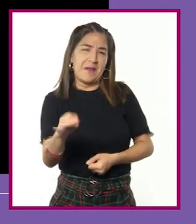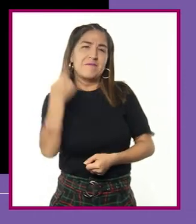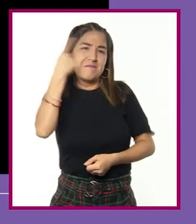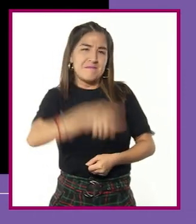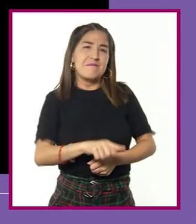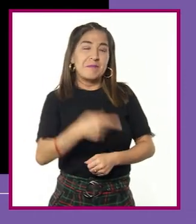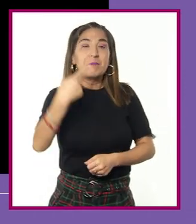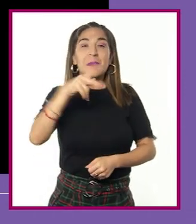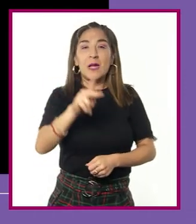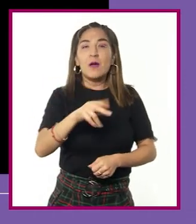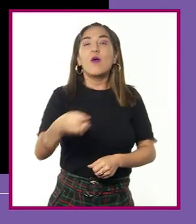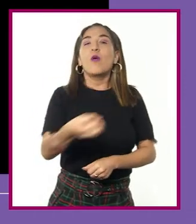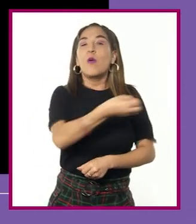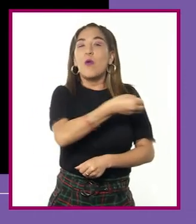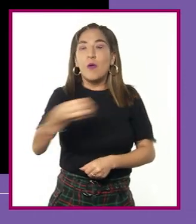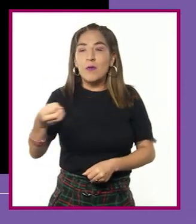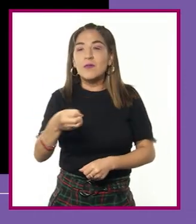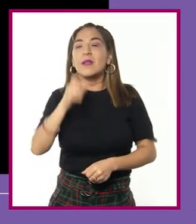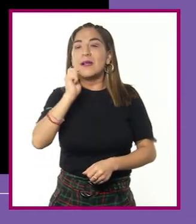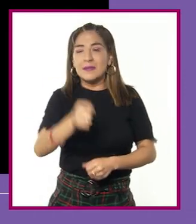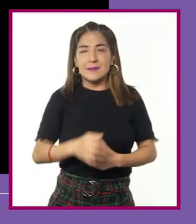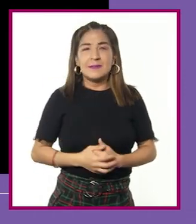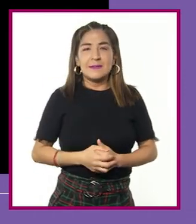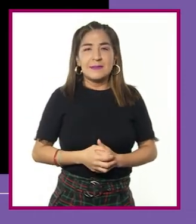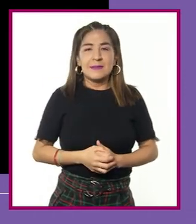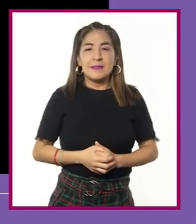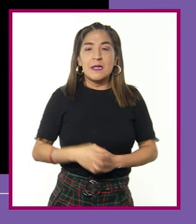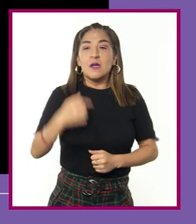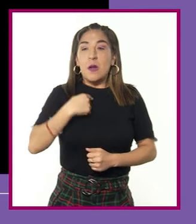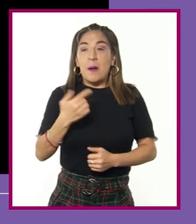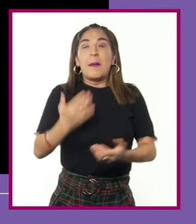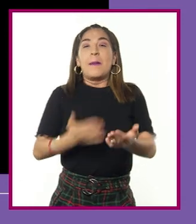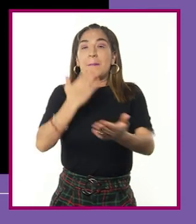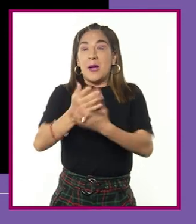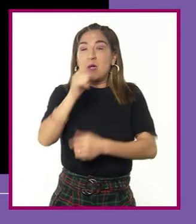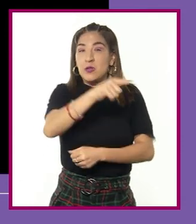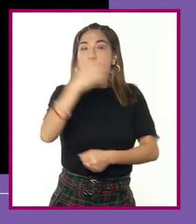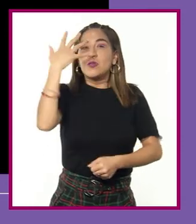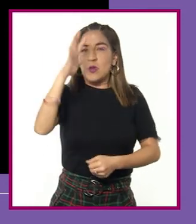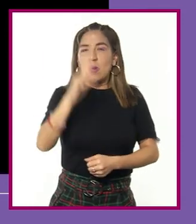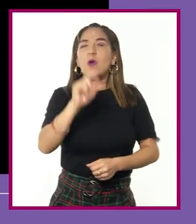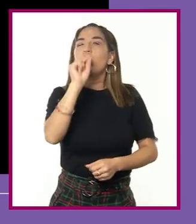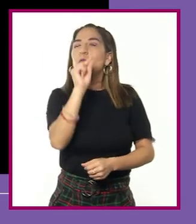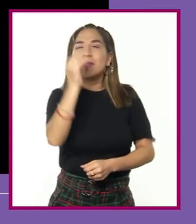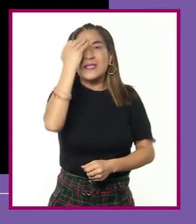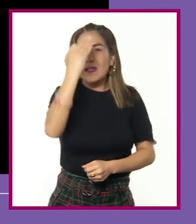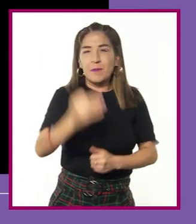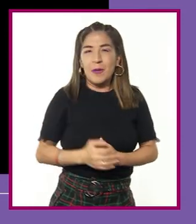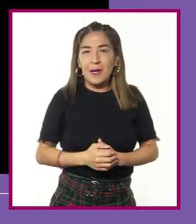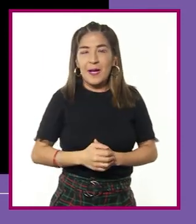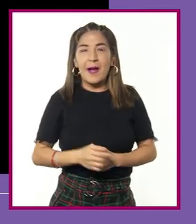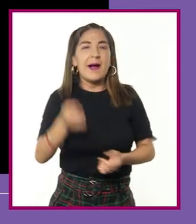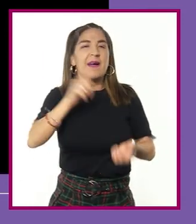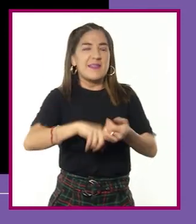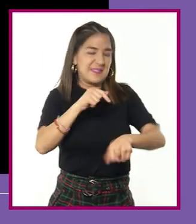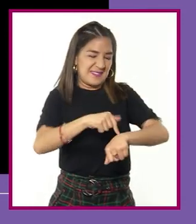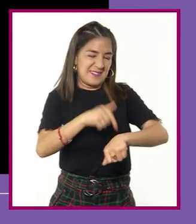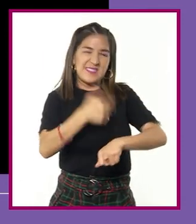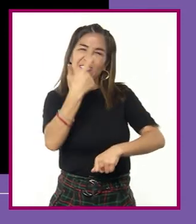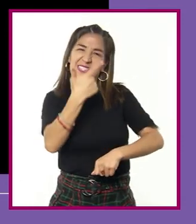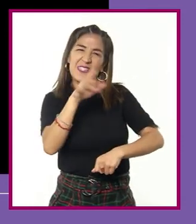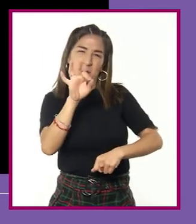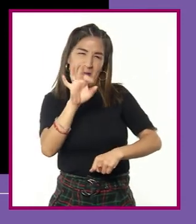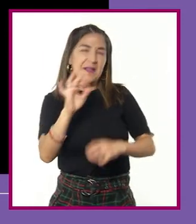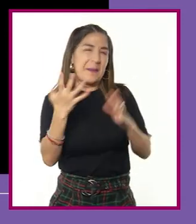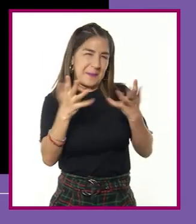Pero dentro de un orden, ordenaré al sol ponerse dentro de un rato. Sobre las 7:40 más o